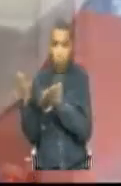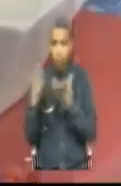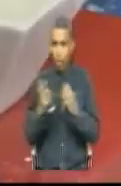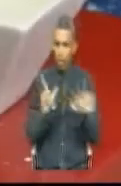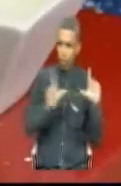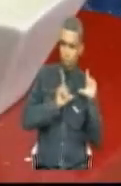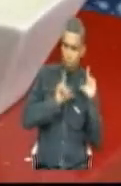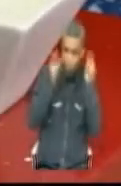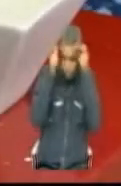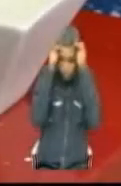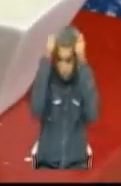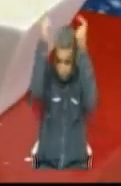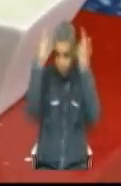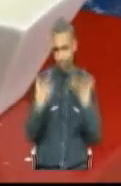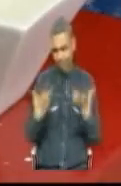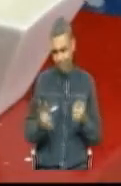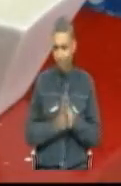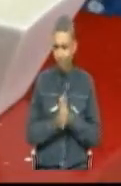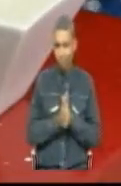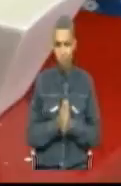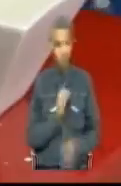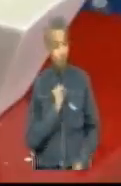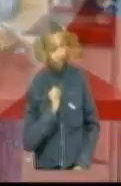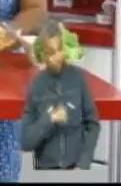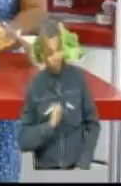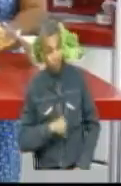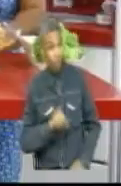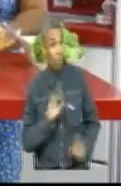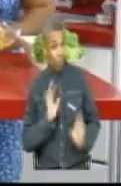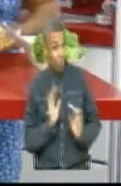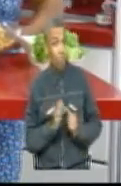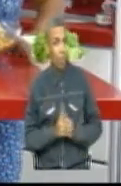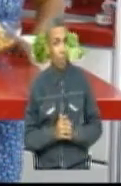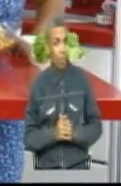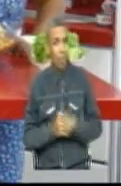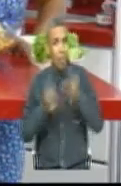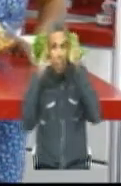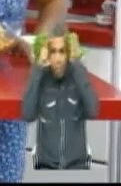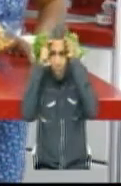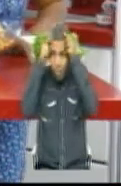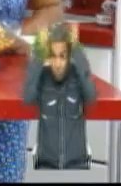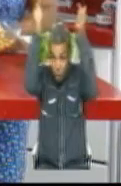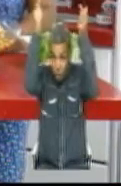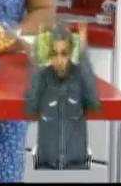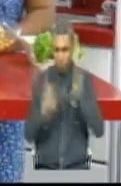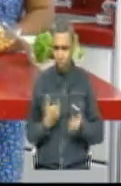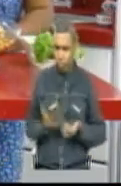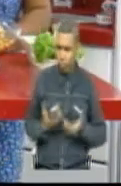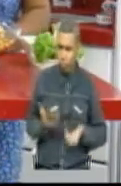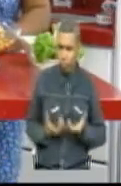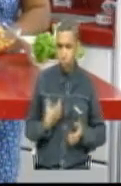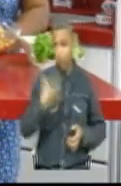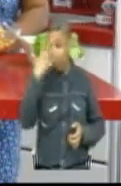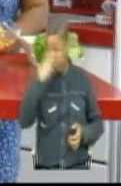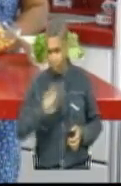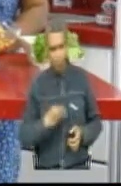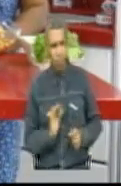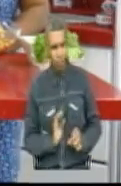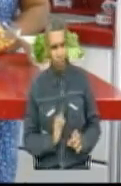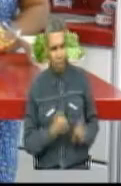pronto e ir haciendo preparándonos en esta linda profesión que la gastronomía para tanto para nuestros